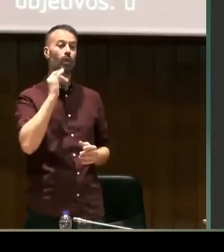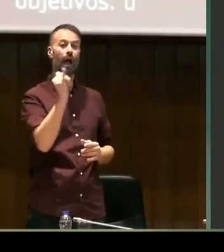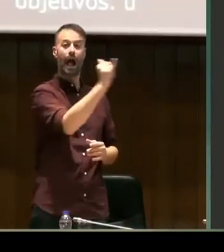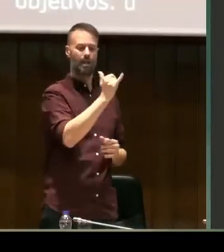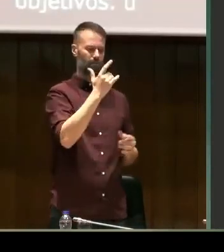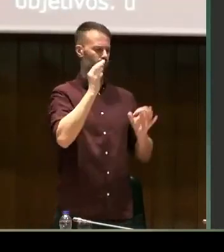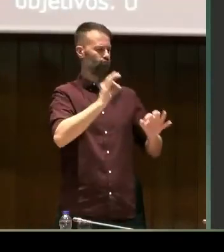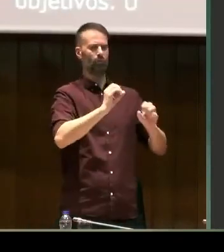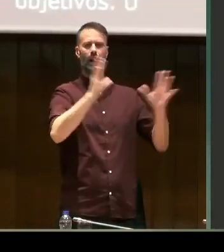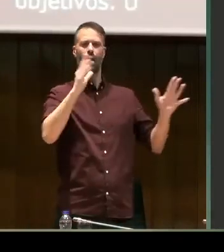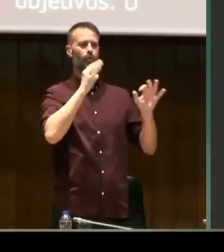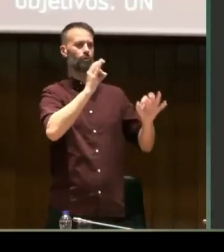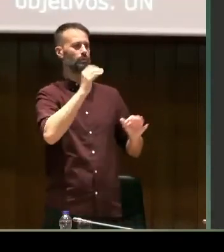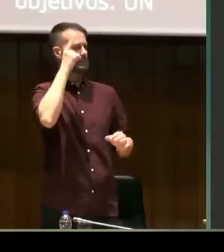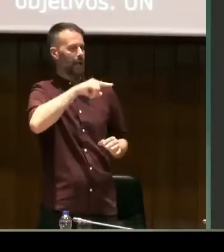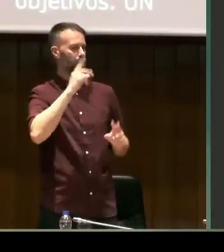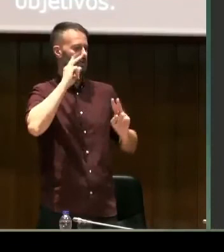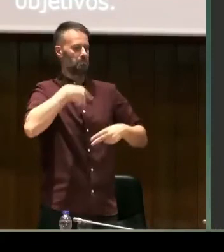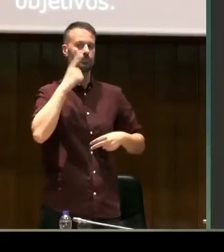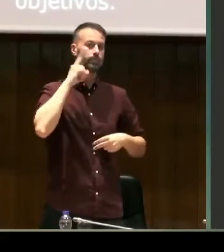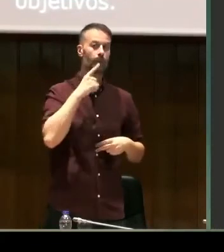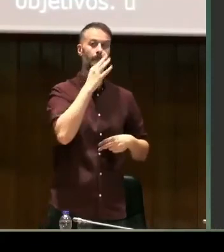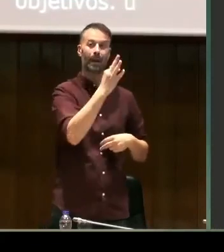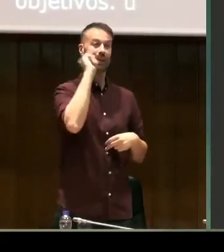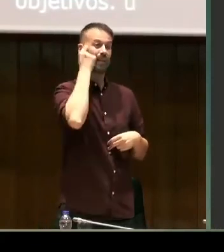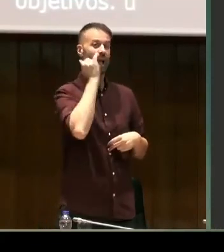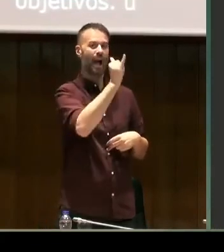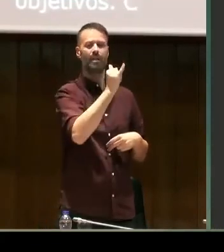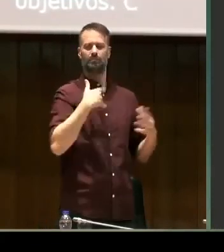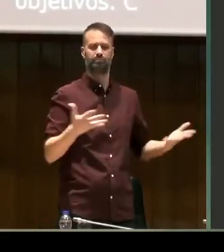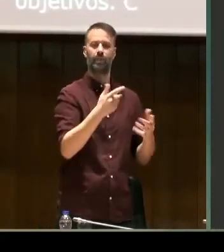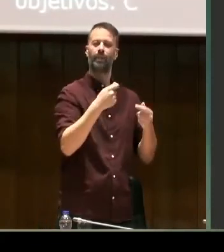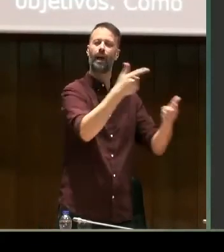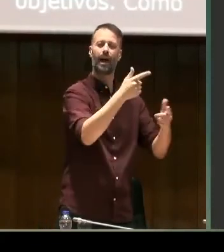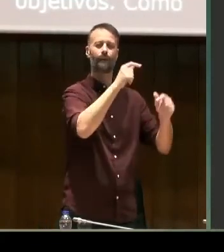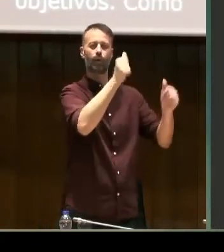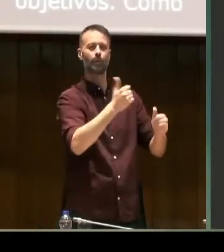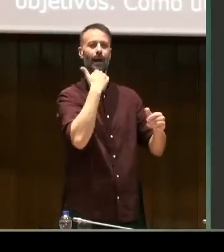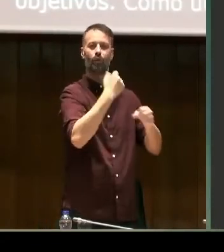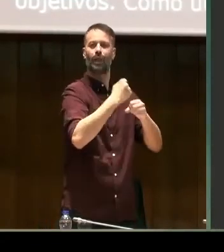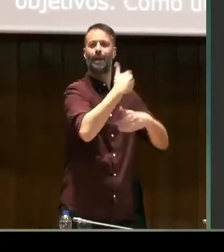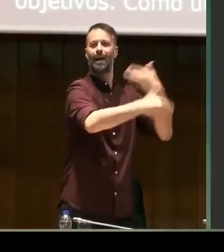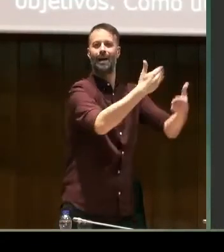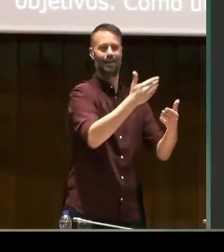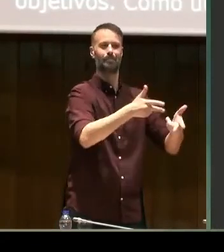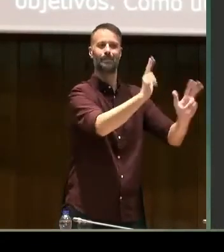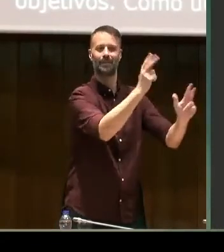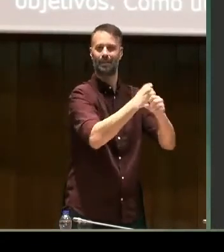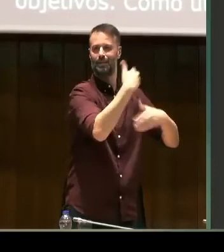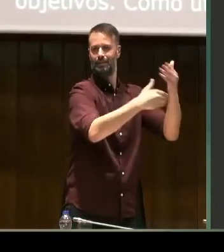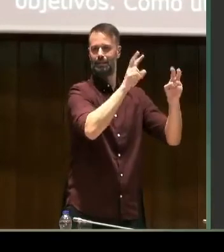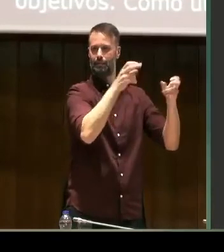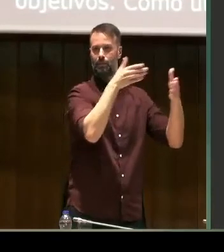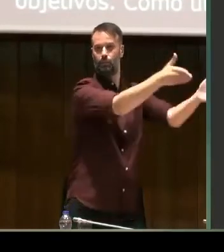que convertirnos en pseudo-oyentes, y no es así. Hay personas sordas que tienen muy clara su identidad y su habilidad, y lo que hay que hacer es favorecer